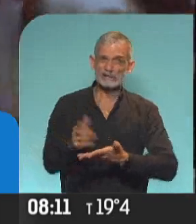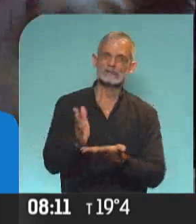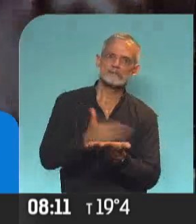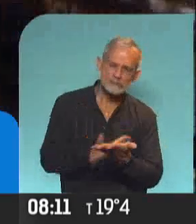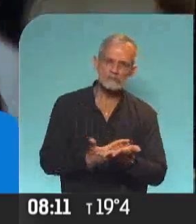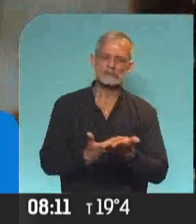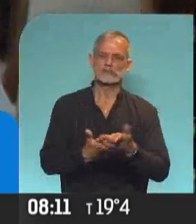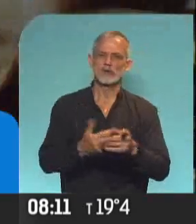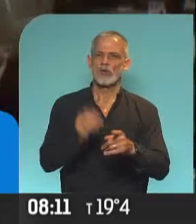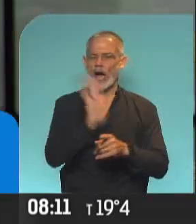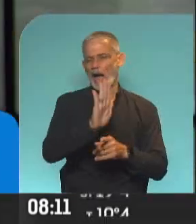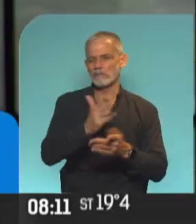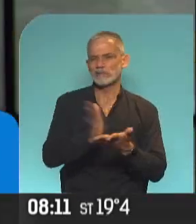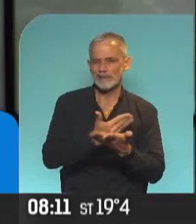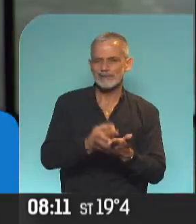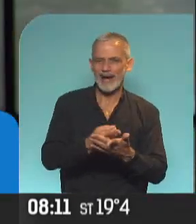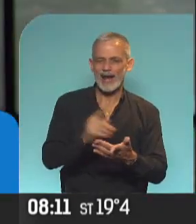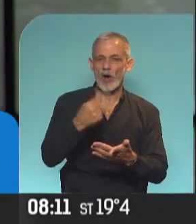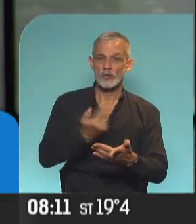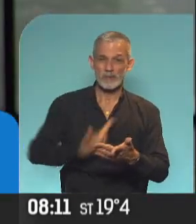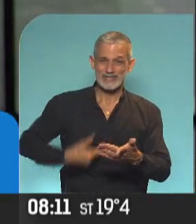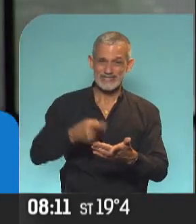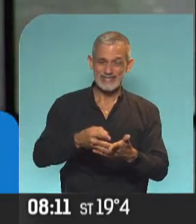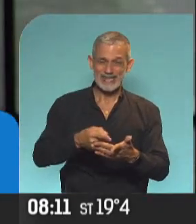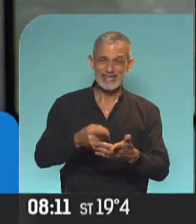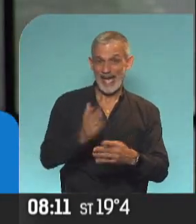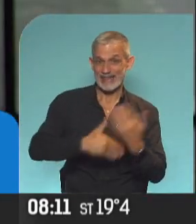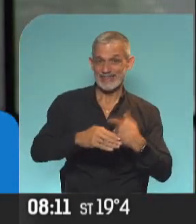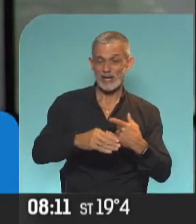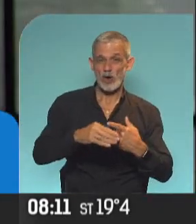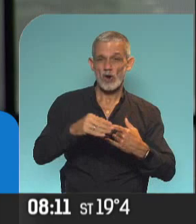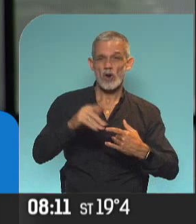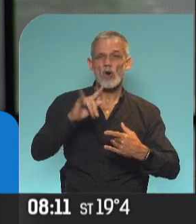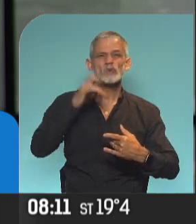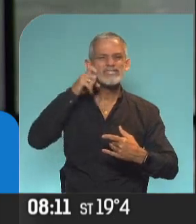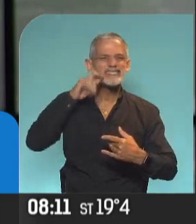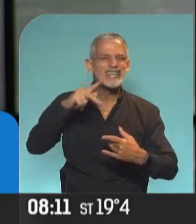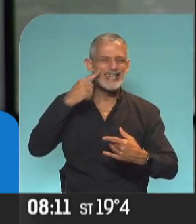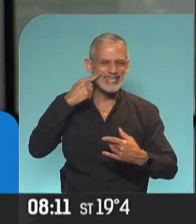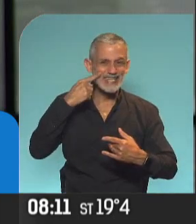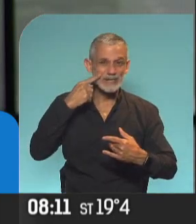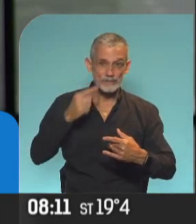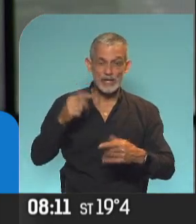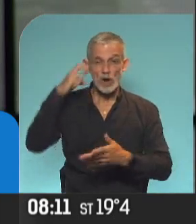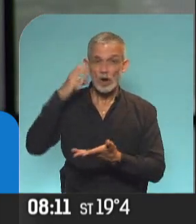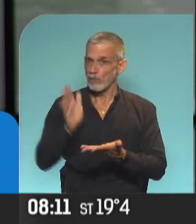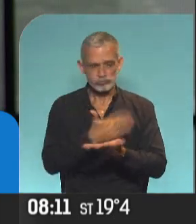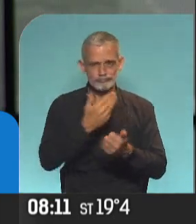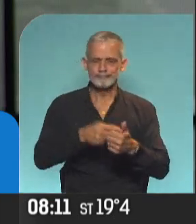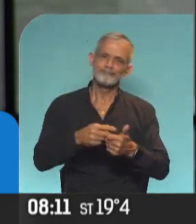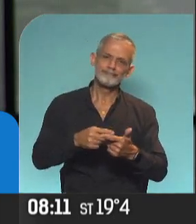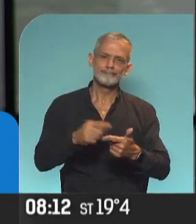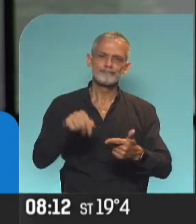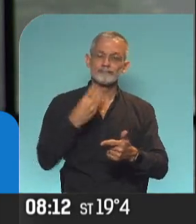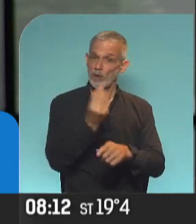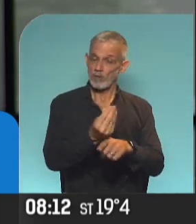mejor dicho, amenazara con destituir y terminara renunciando el presidente anterior, que era Kuczynski. Es decir, es el segundo presidente que el Congreso se carga en menos,